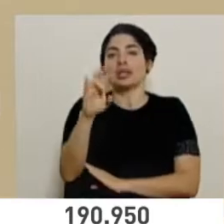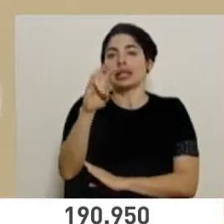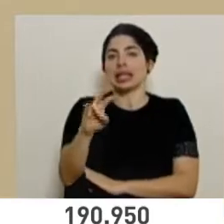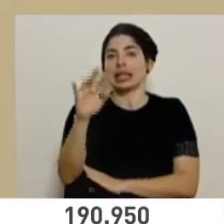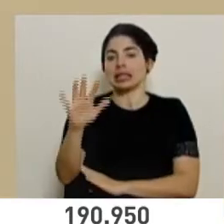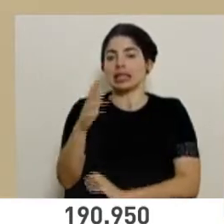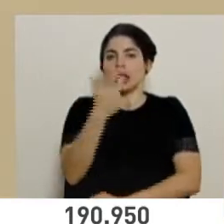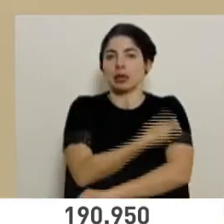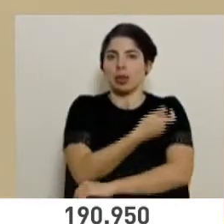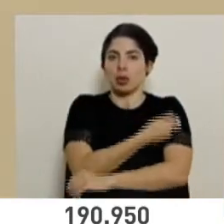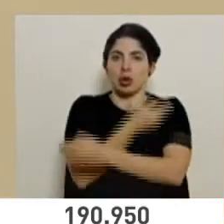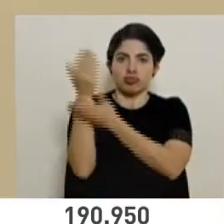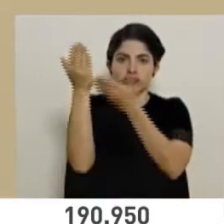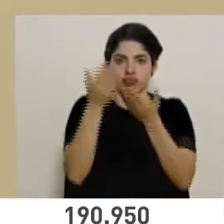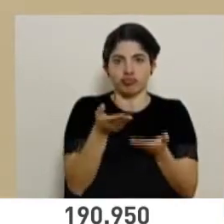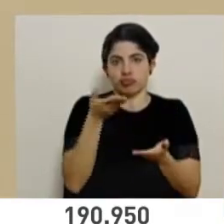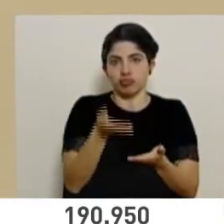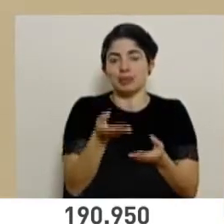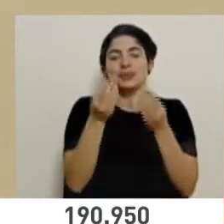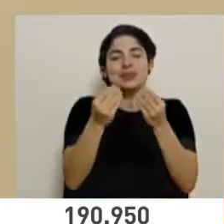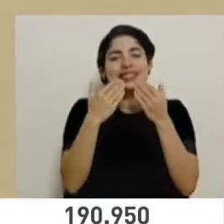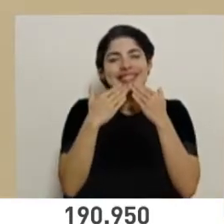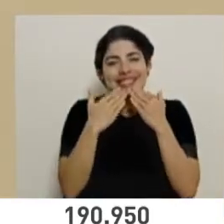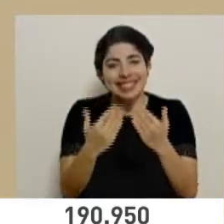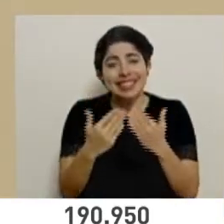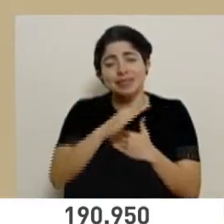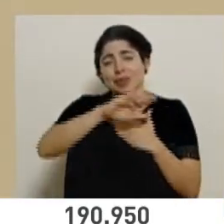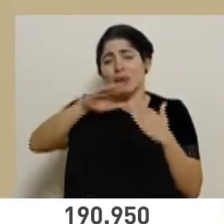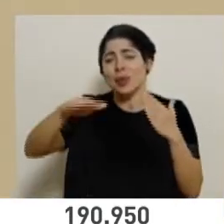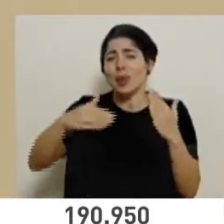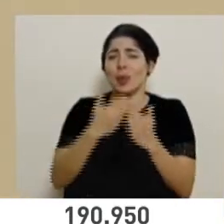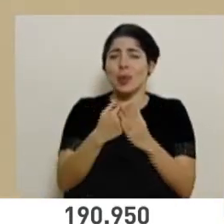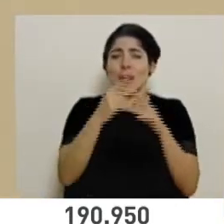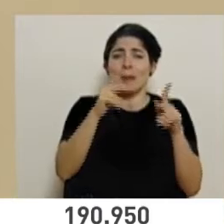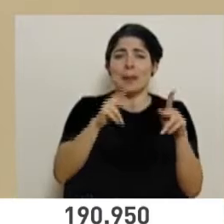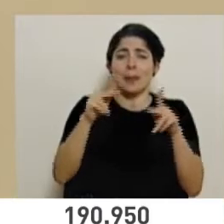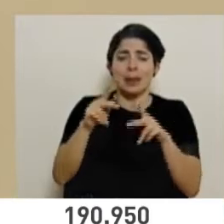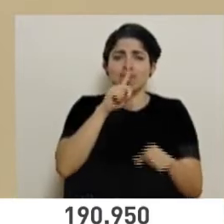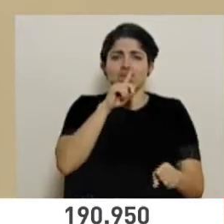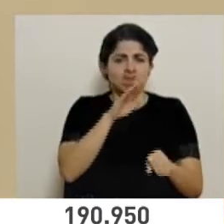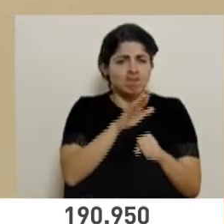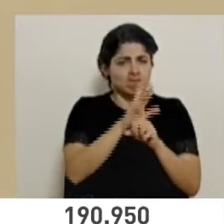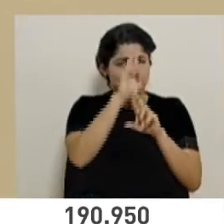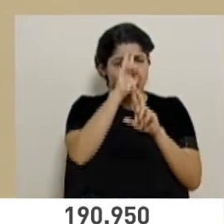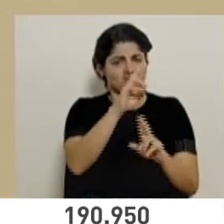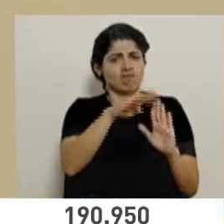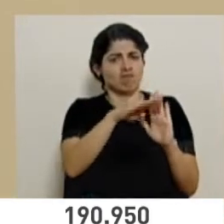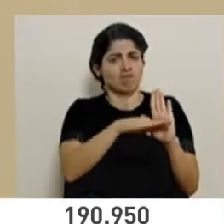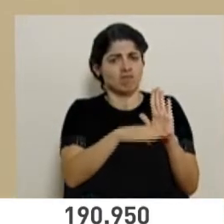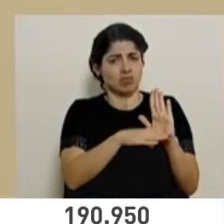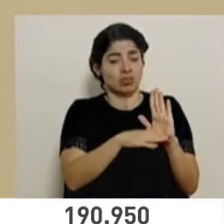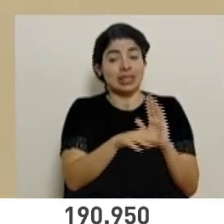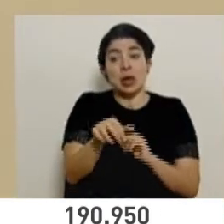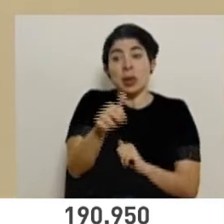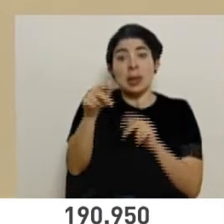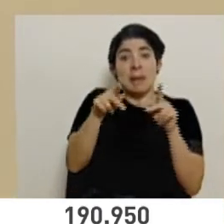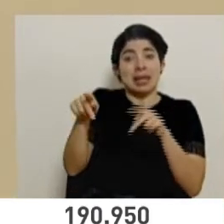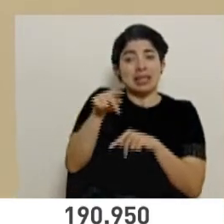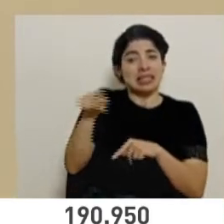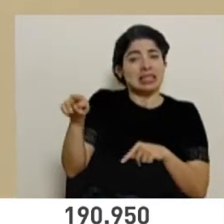676.455 dosis de la vacuna. Muchísimas gracias a todas las personas que cumplen a cabalidad las medidas. Para aquellas personas que